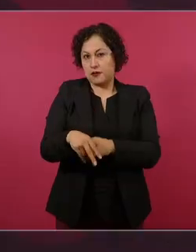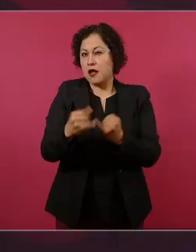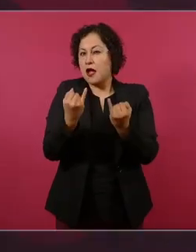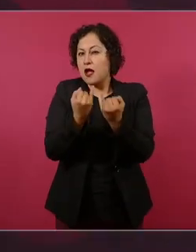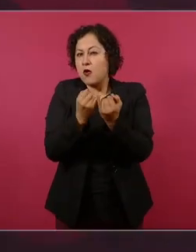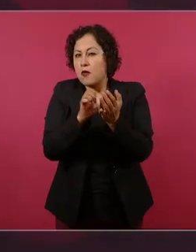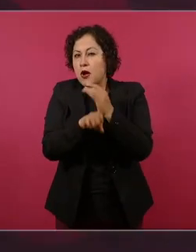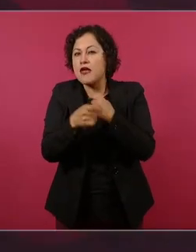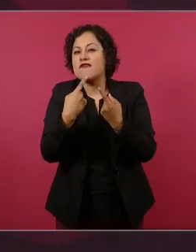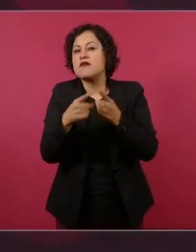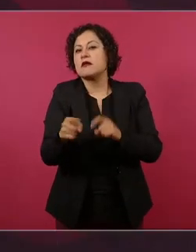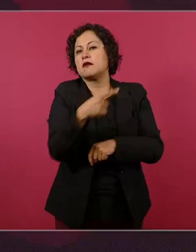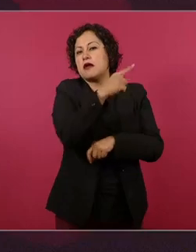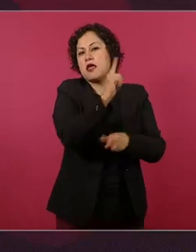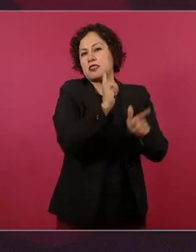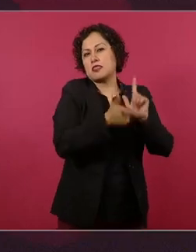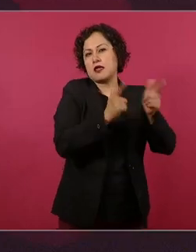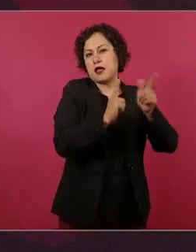los